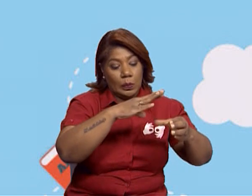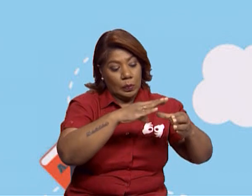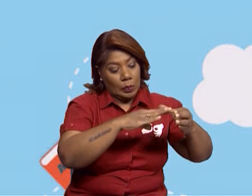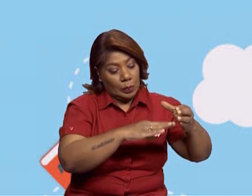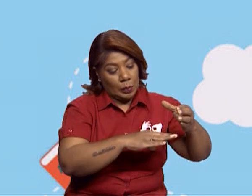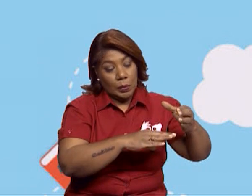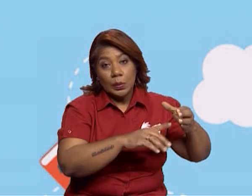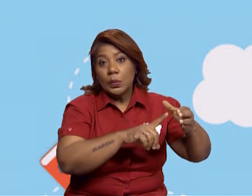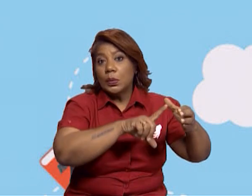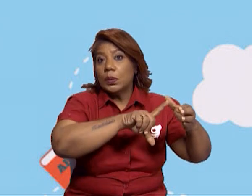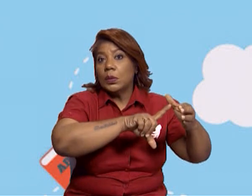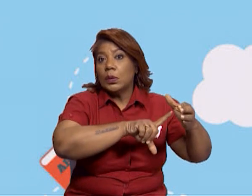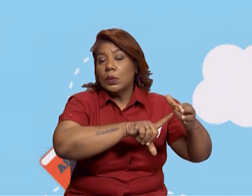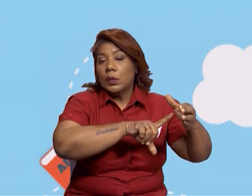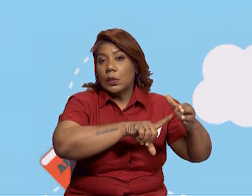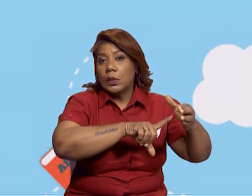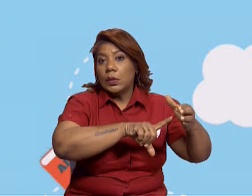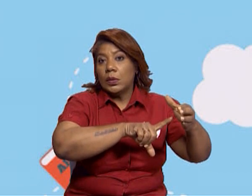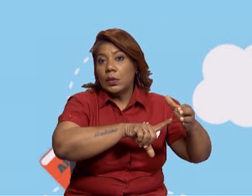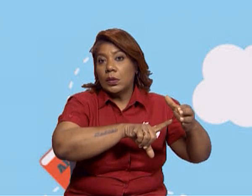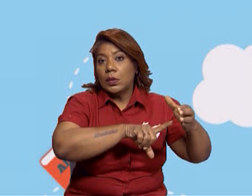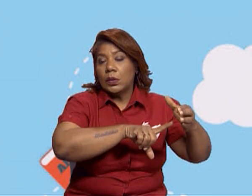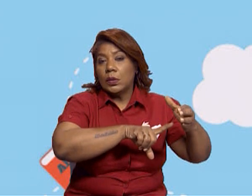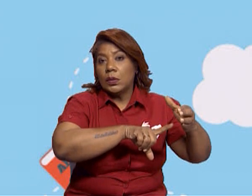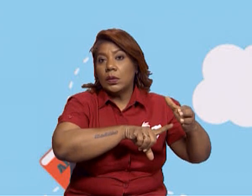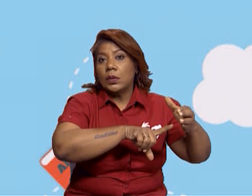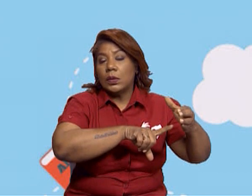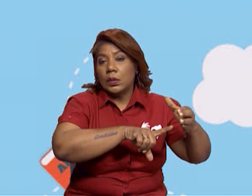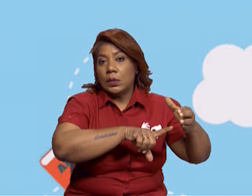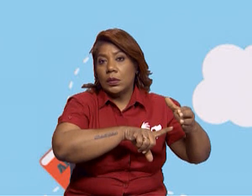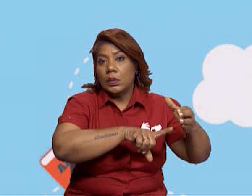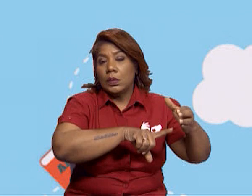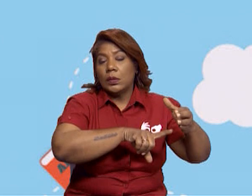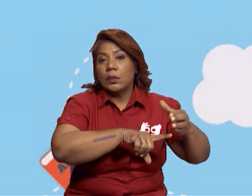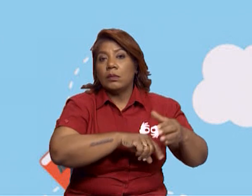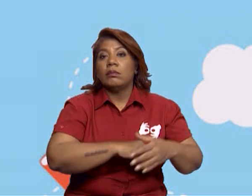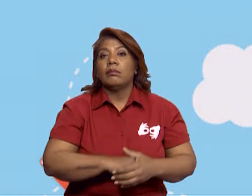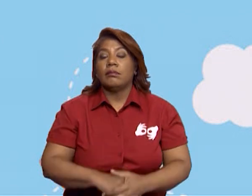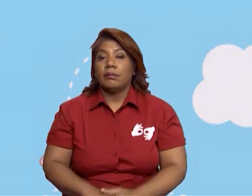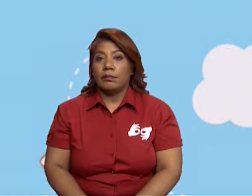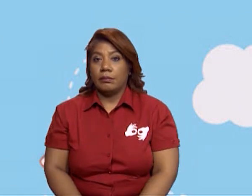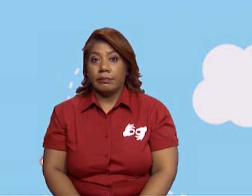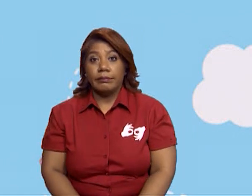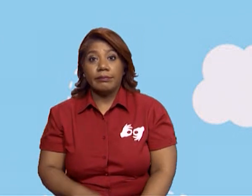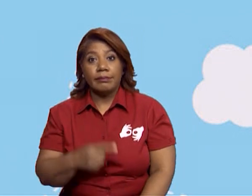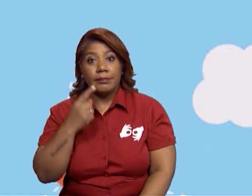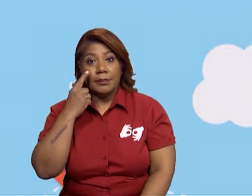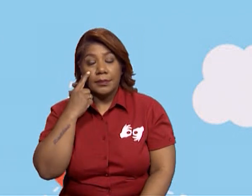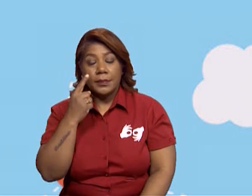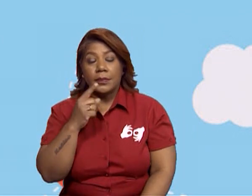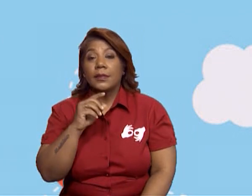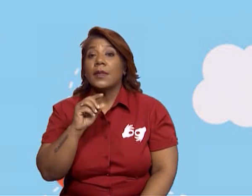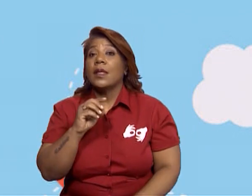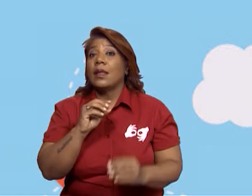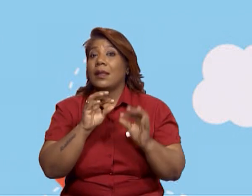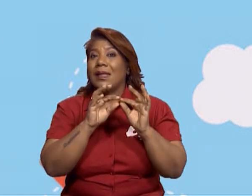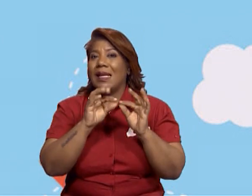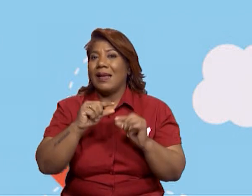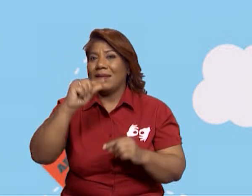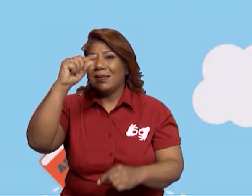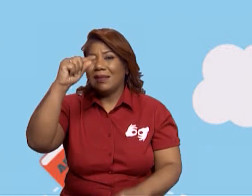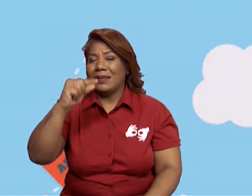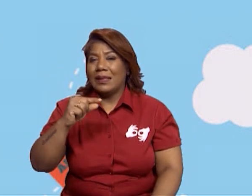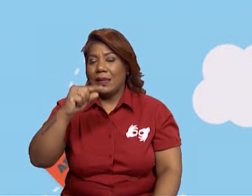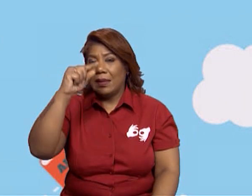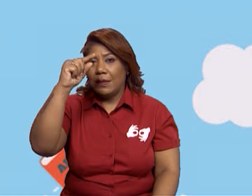si pierde calor, se volverá a convertir en sólido, es decir, en hielo. A 0 grados centígrados se le conoce como el